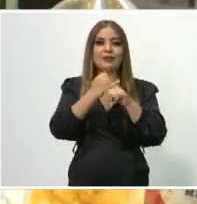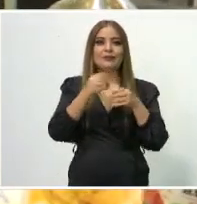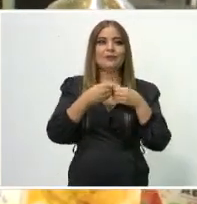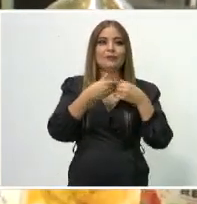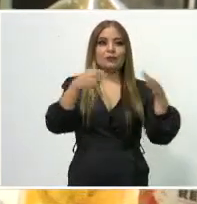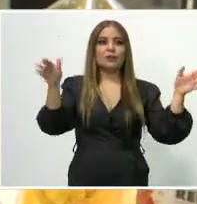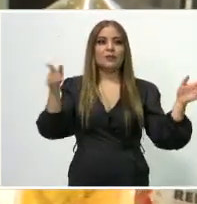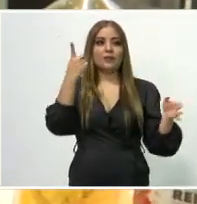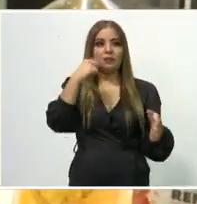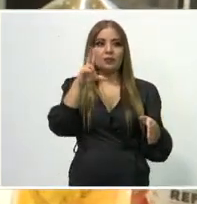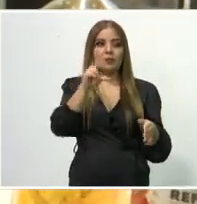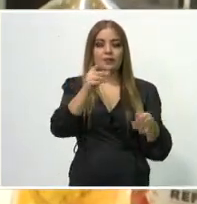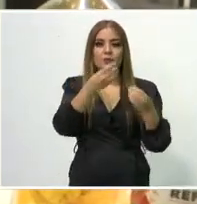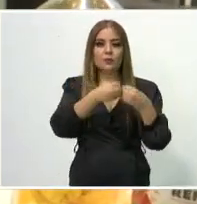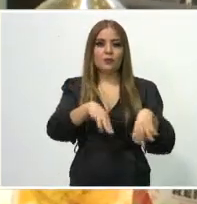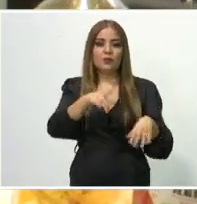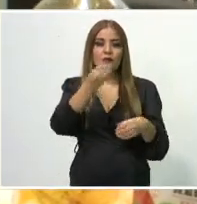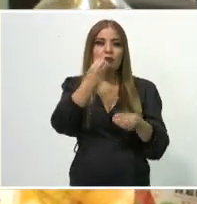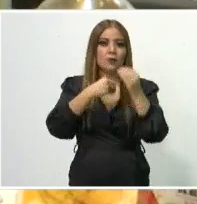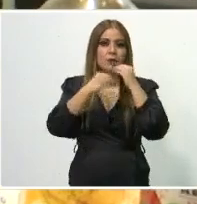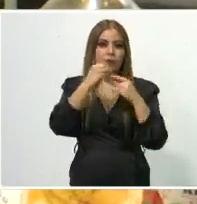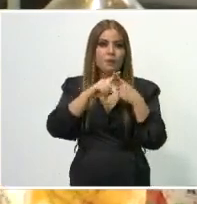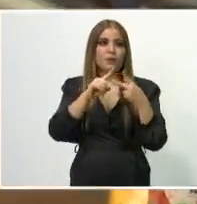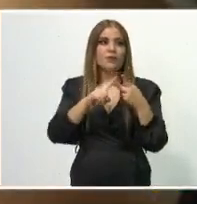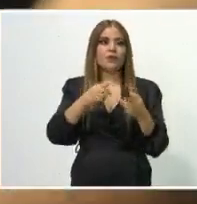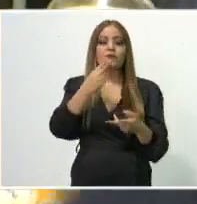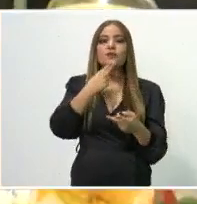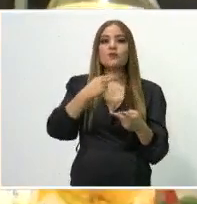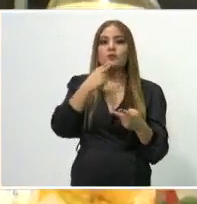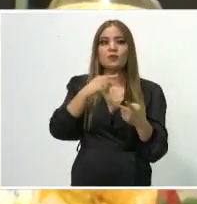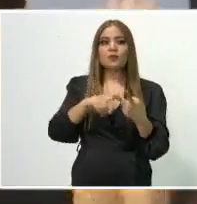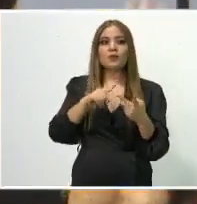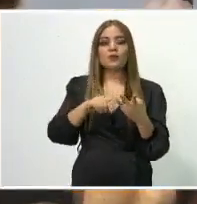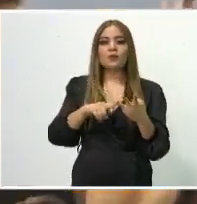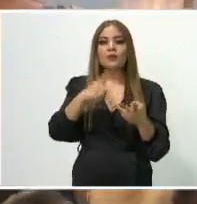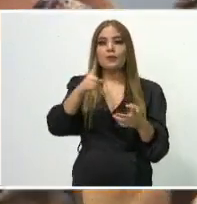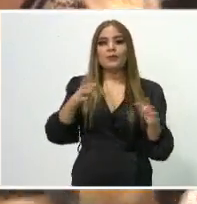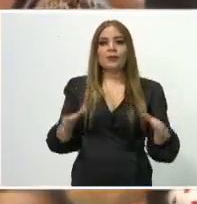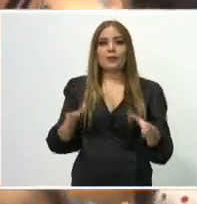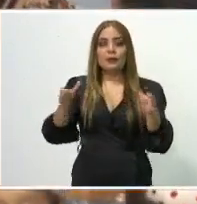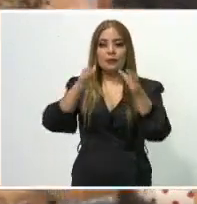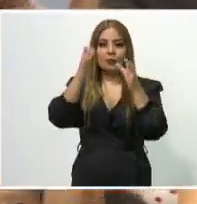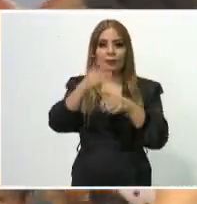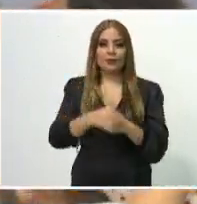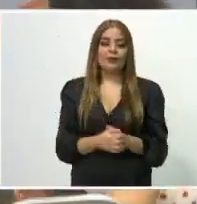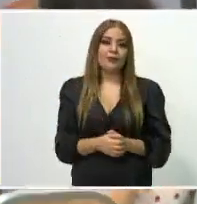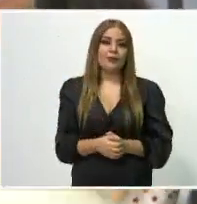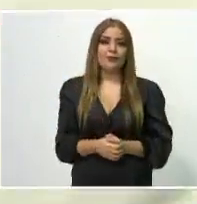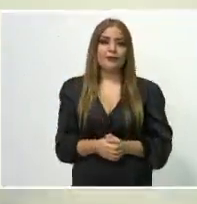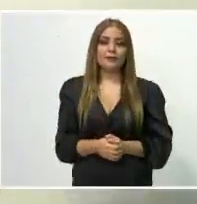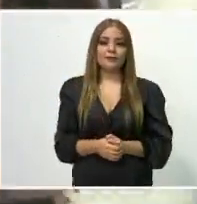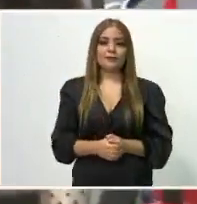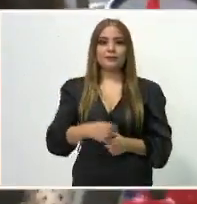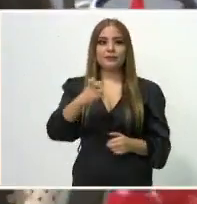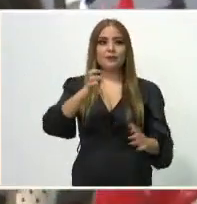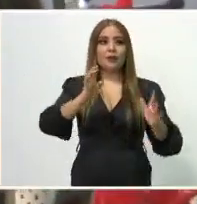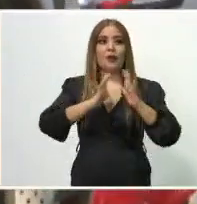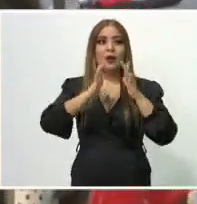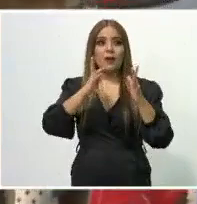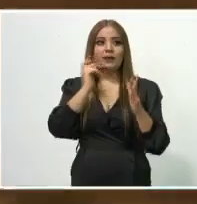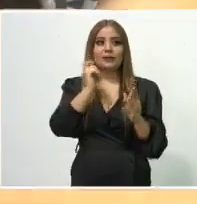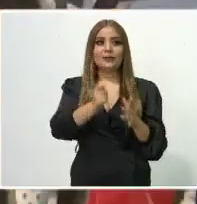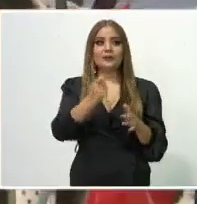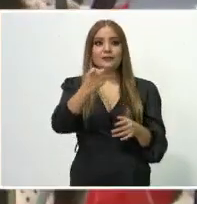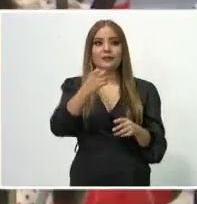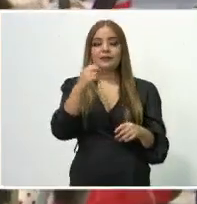no desperdiciar la comida, bolos y el delicioso pastel que prepararon en honor al pequeño. Su sorpresa fue que a